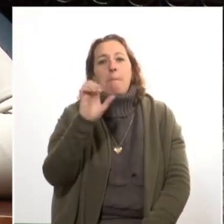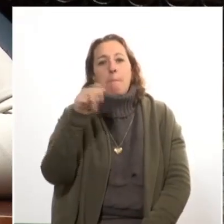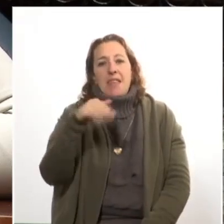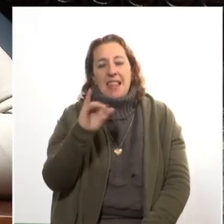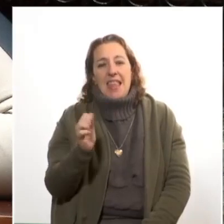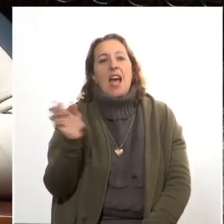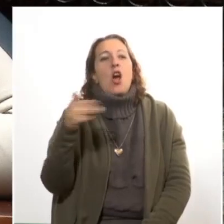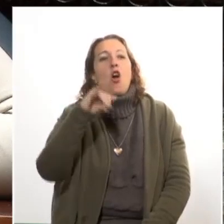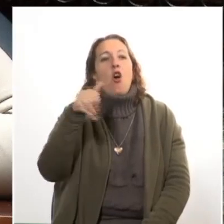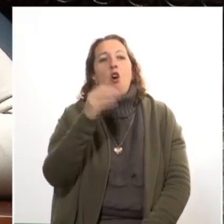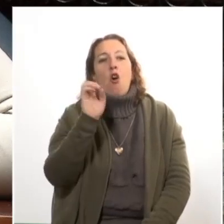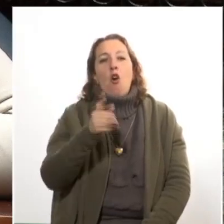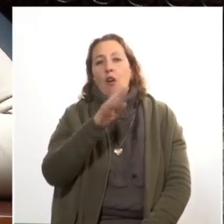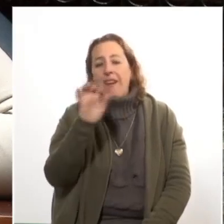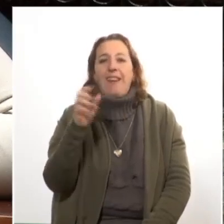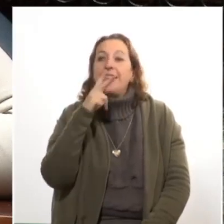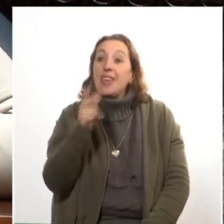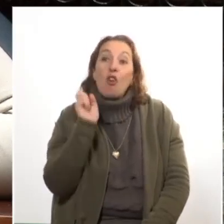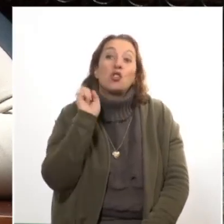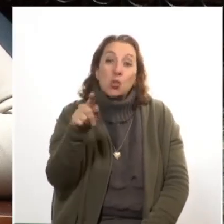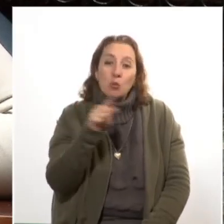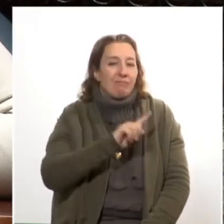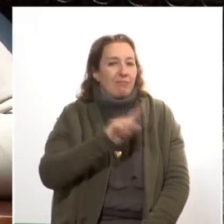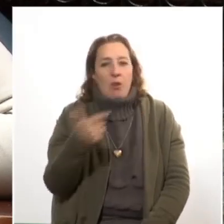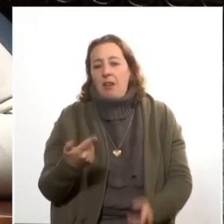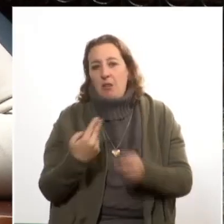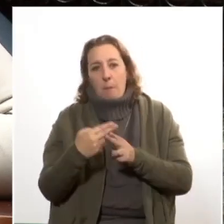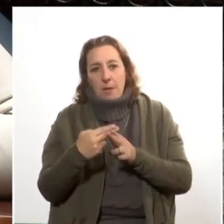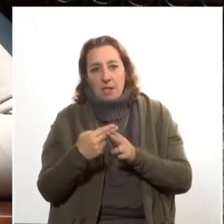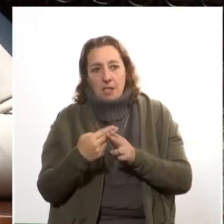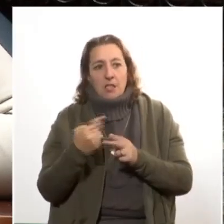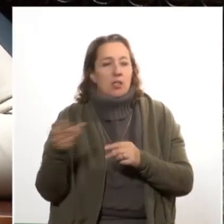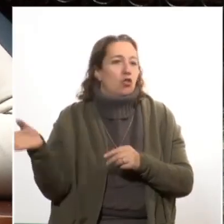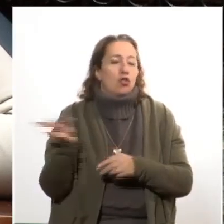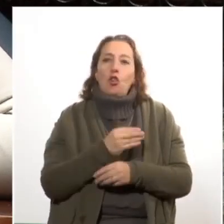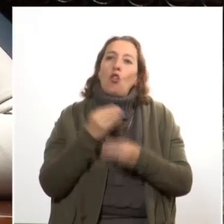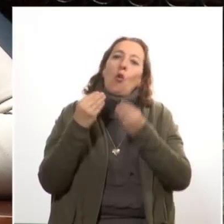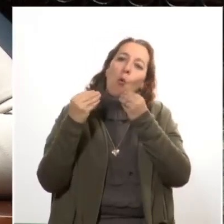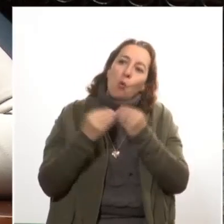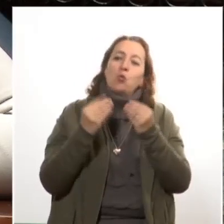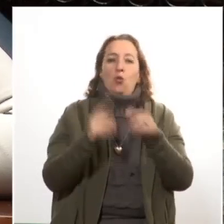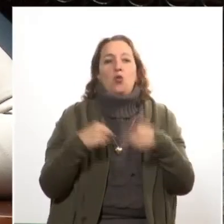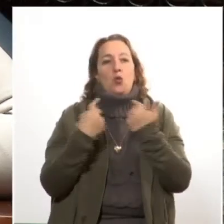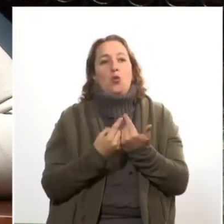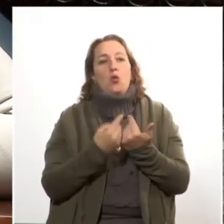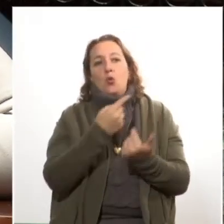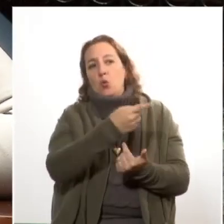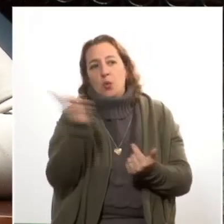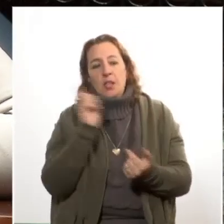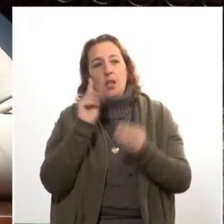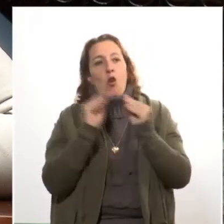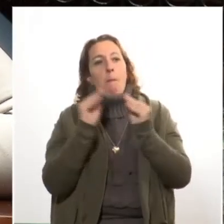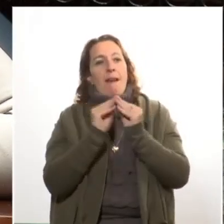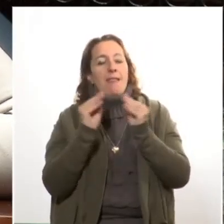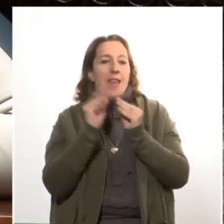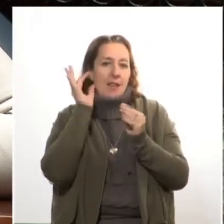sin nombre y todos ellos están hoy con nosotros, acompañándonos. Y ustedes,